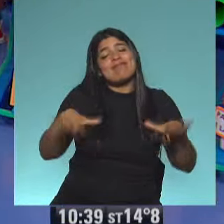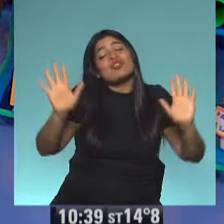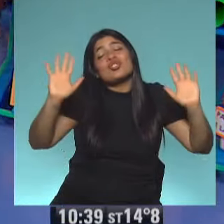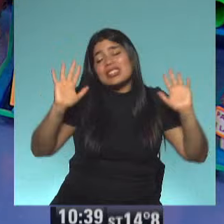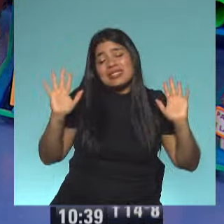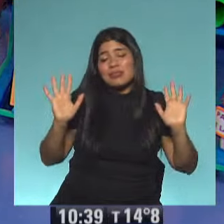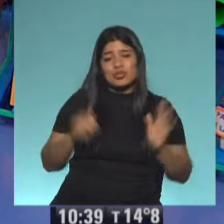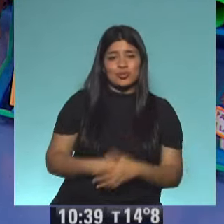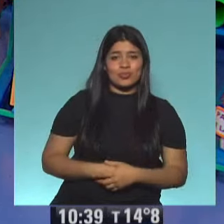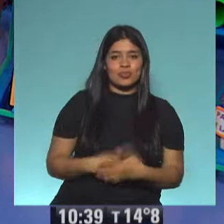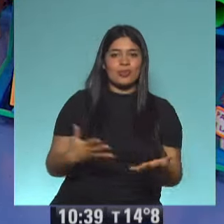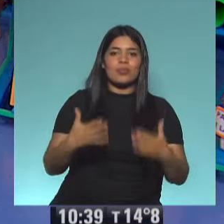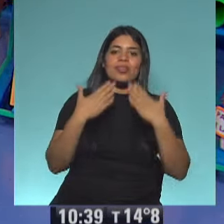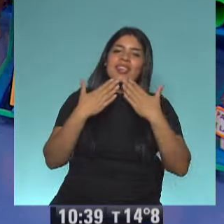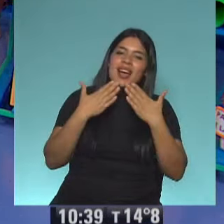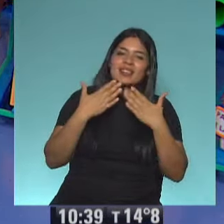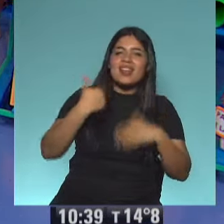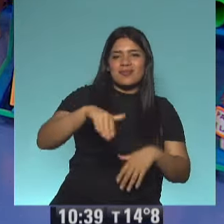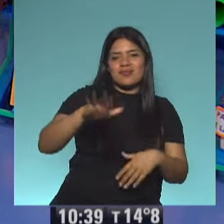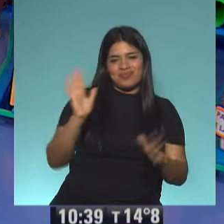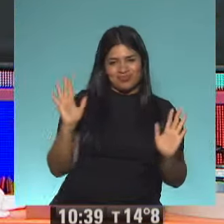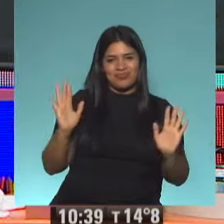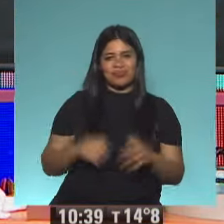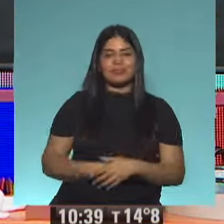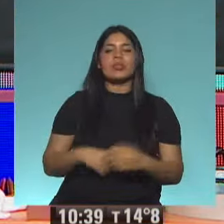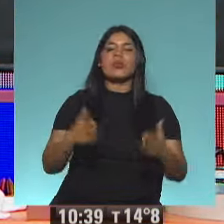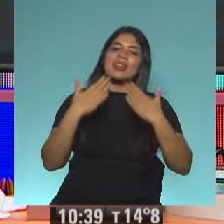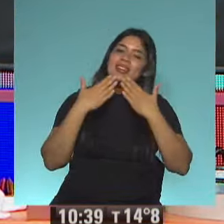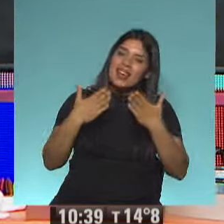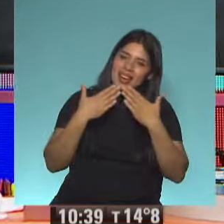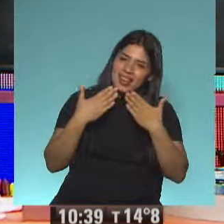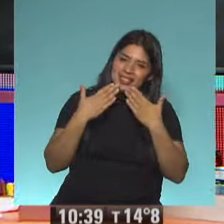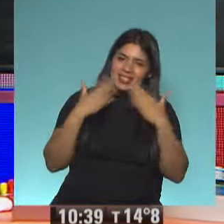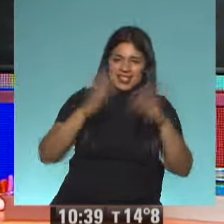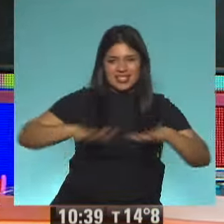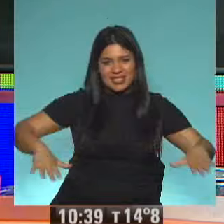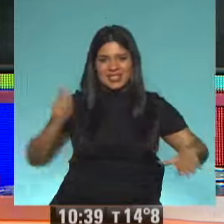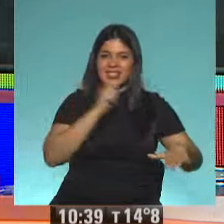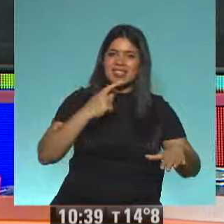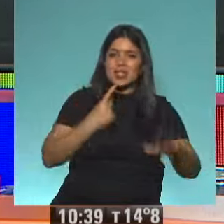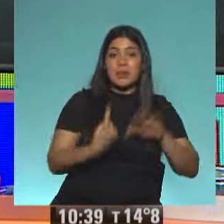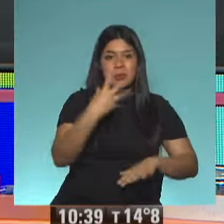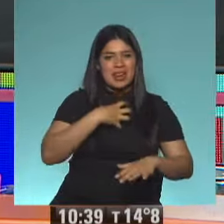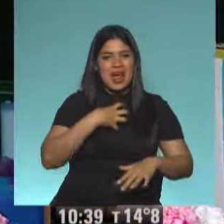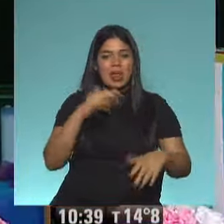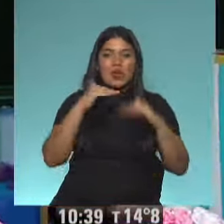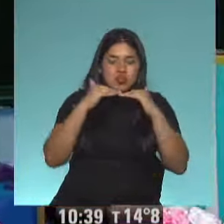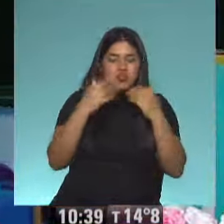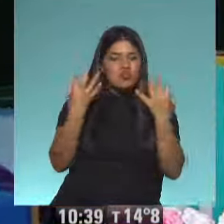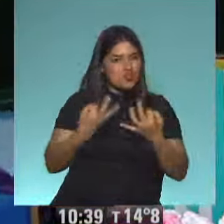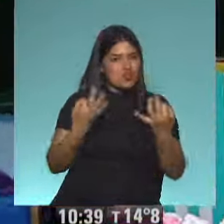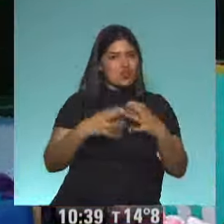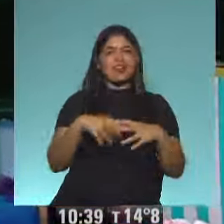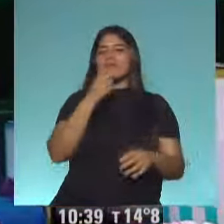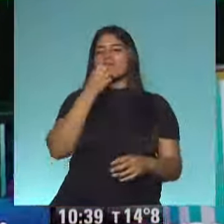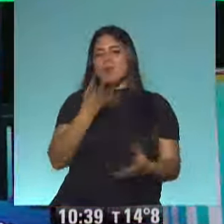estamos trabajando. Claro que sí. Bueno. Bien. La fiesta no termina. Gracias por acá acompañarnos con los chicos y las chicas de primero. Bueno, increíble. Muchas gracias. Vamos a tener que